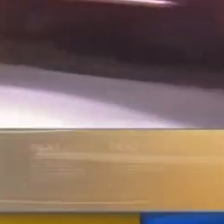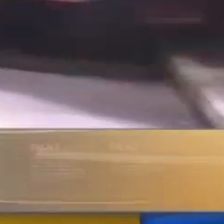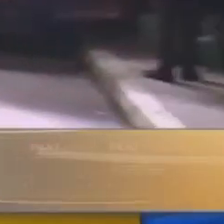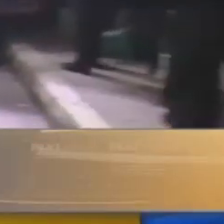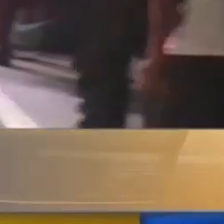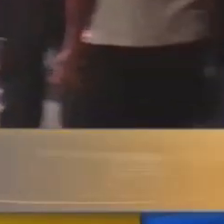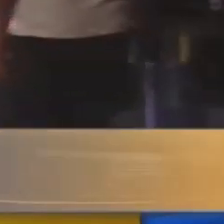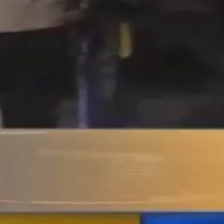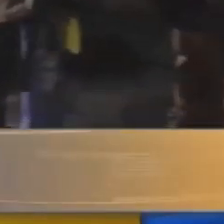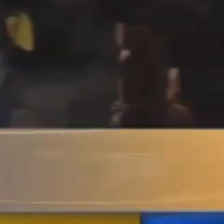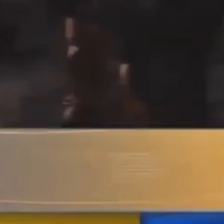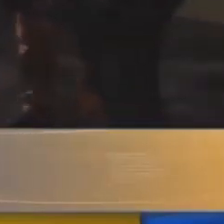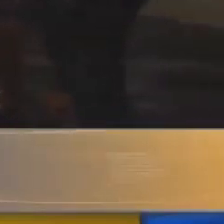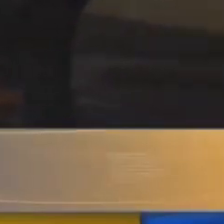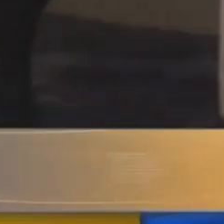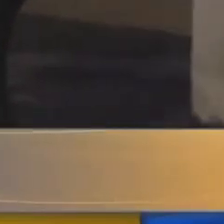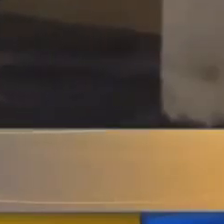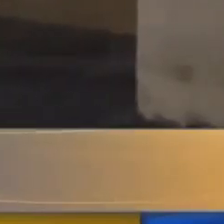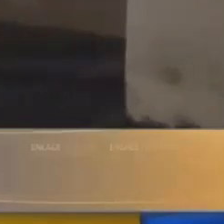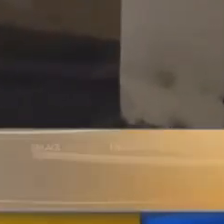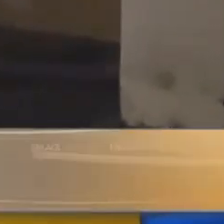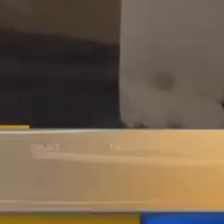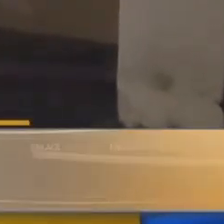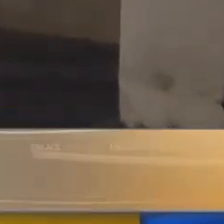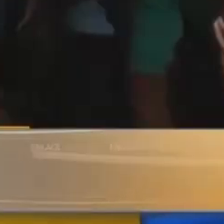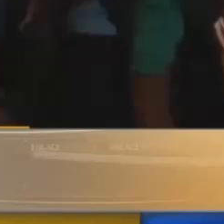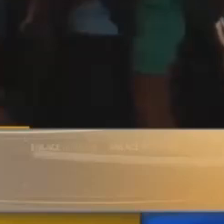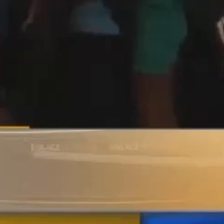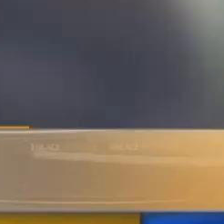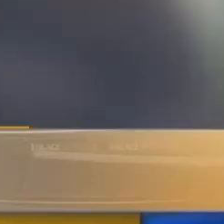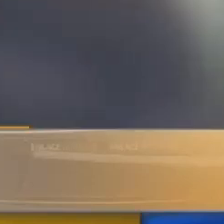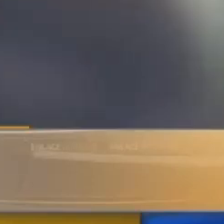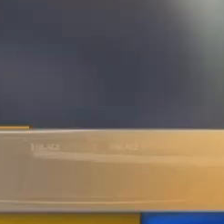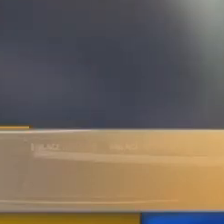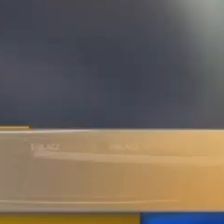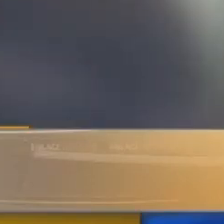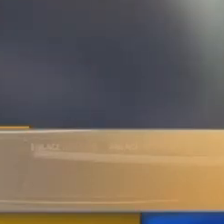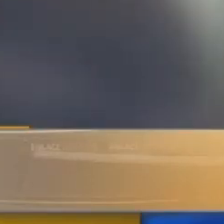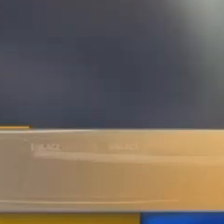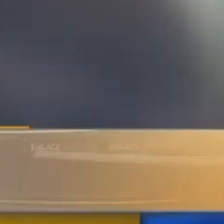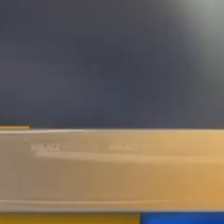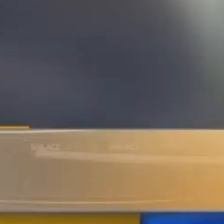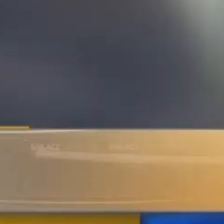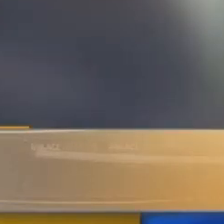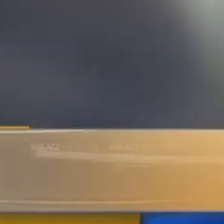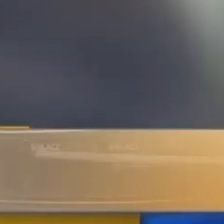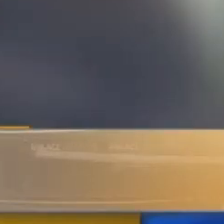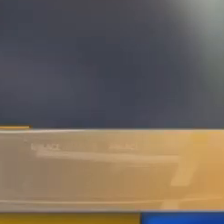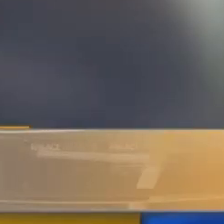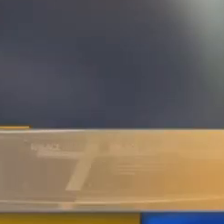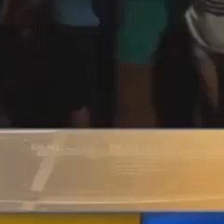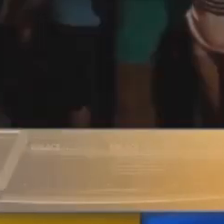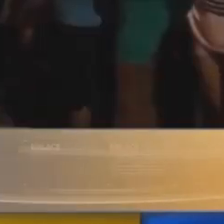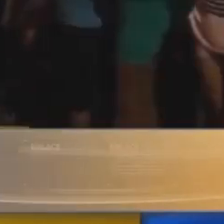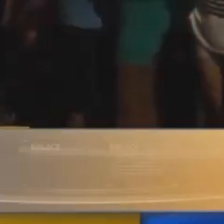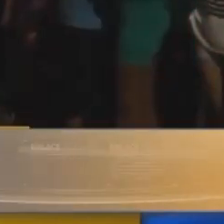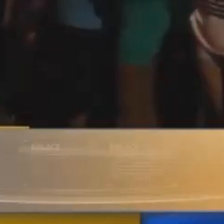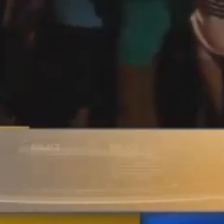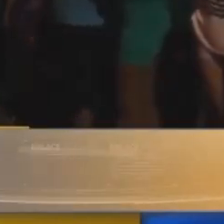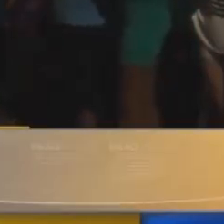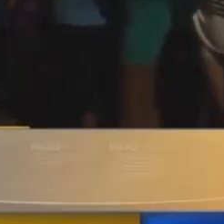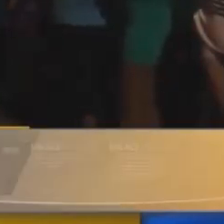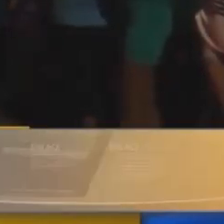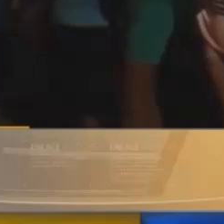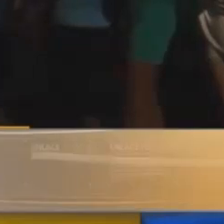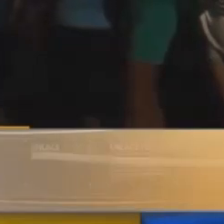Familiares y conocidos de la víctima de suicidio Orlando López están consternados por la fatal decisión que tomó el adulto mayor en el barrio Simón Bolívar. La unidad criminalística